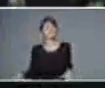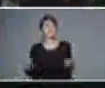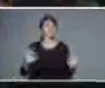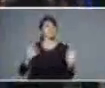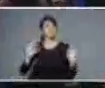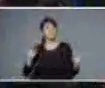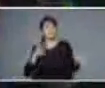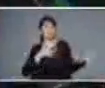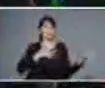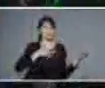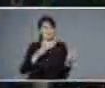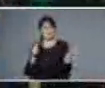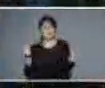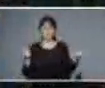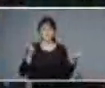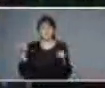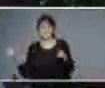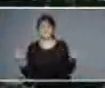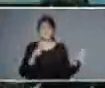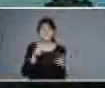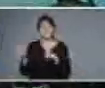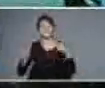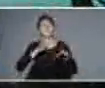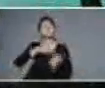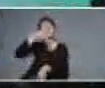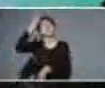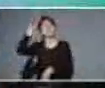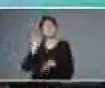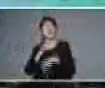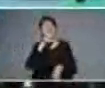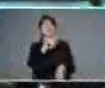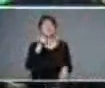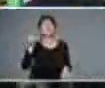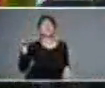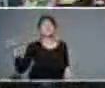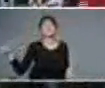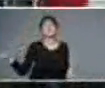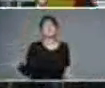así un movimiento sexo de trano que traigo para